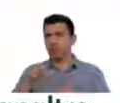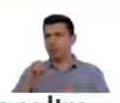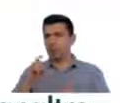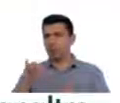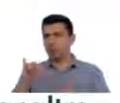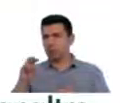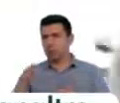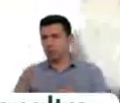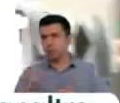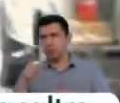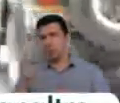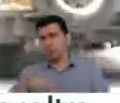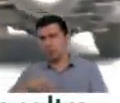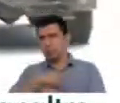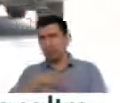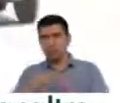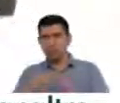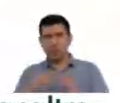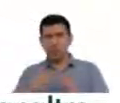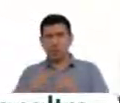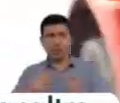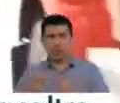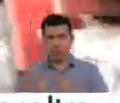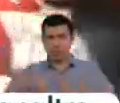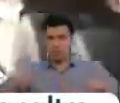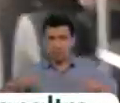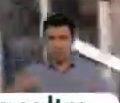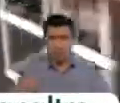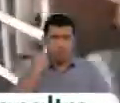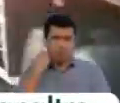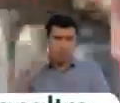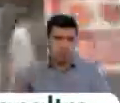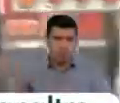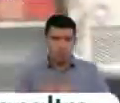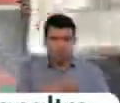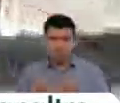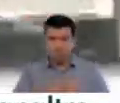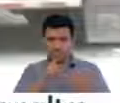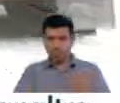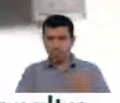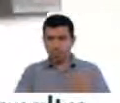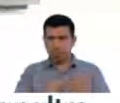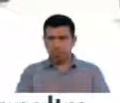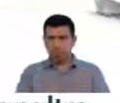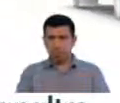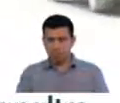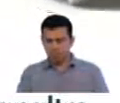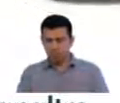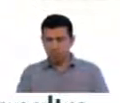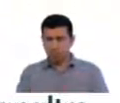en sectores residenciales y comerciales de ocaña prohibidos para su funcionamiento según el plan de ordenamiento territorial